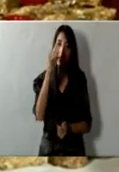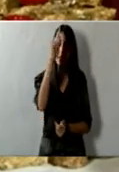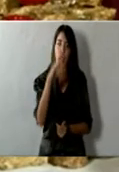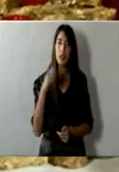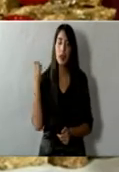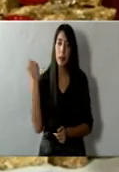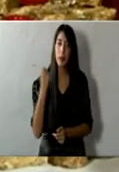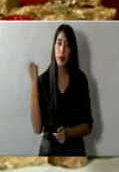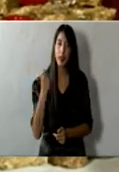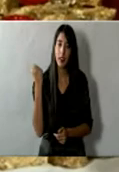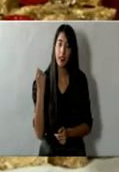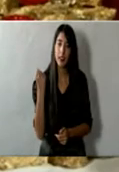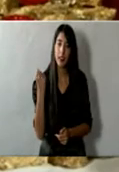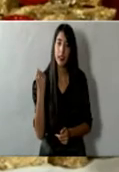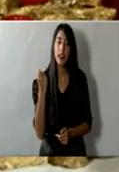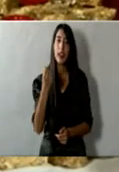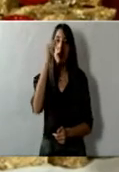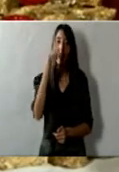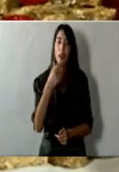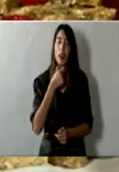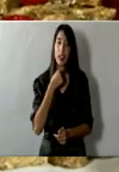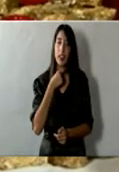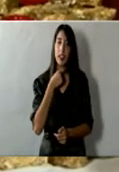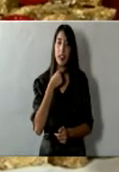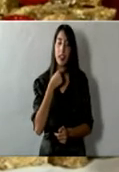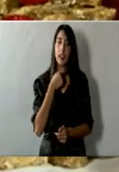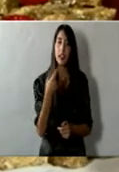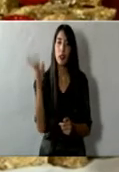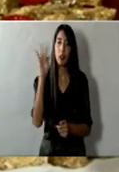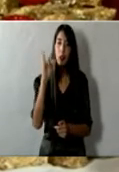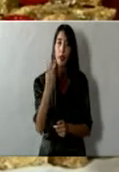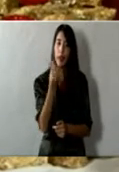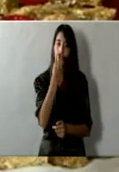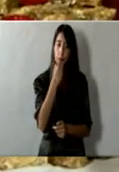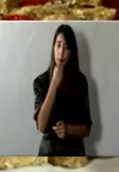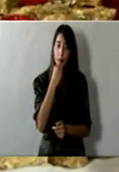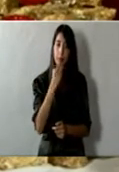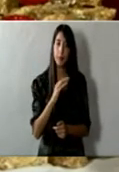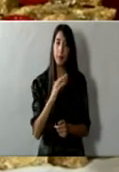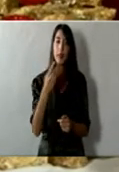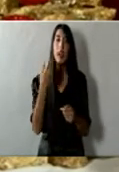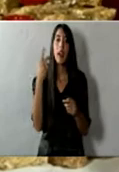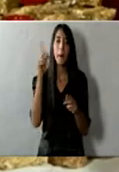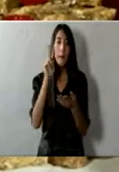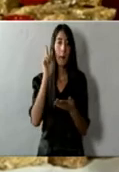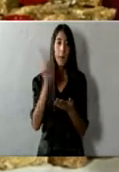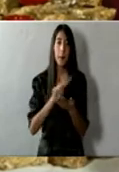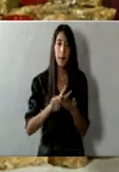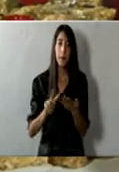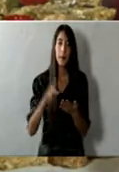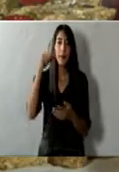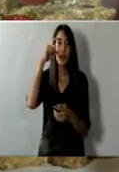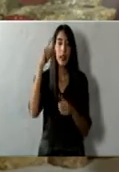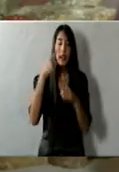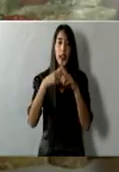sobre la mesa de nuestras vidas todos los días. Vamos a leer el libro de Éxodo 25:30,